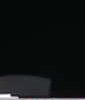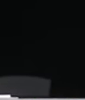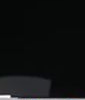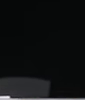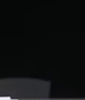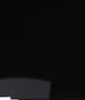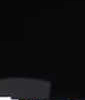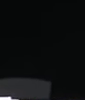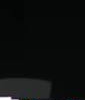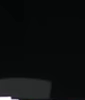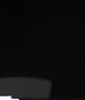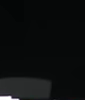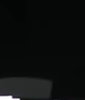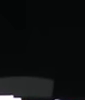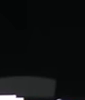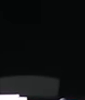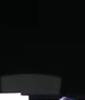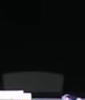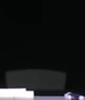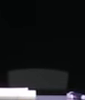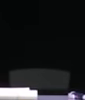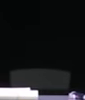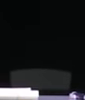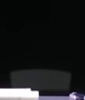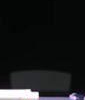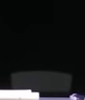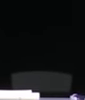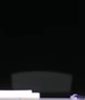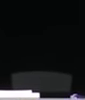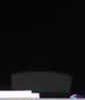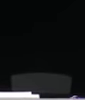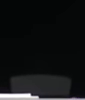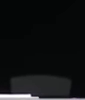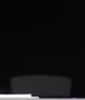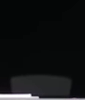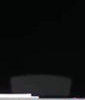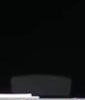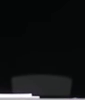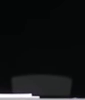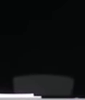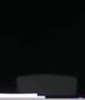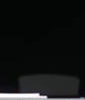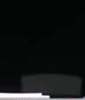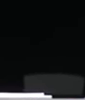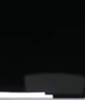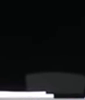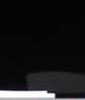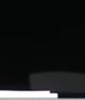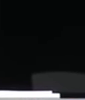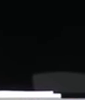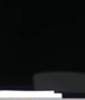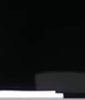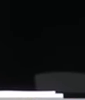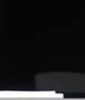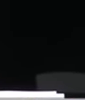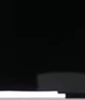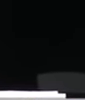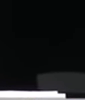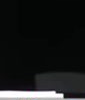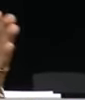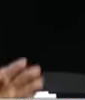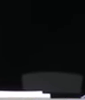de $3,000 por lo menos. Salones que tengan un máximo de 18 estudiantes. Educación especial que funcione realmente. Que